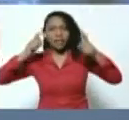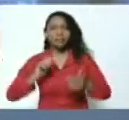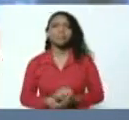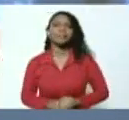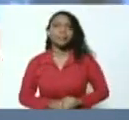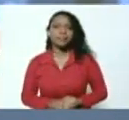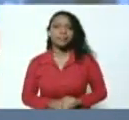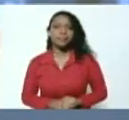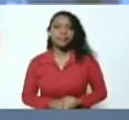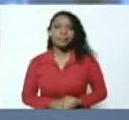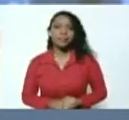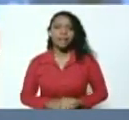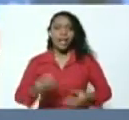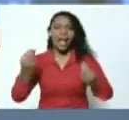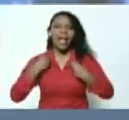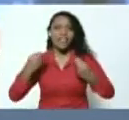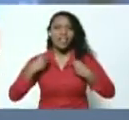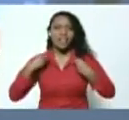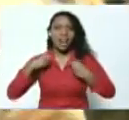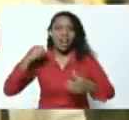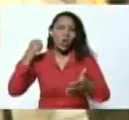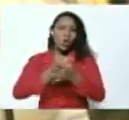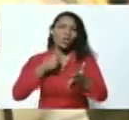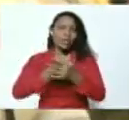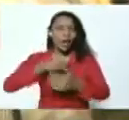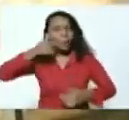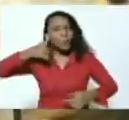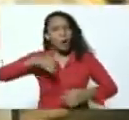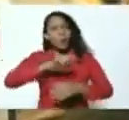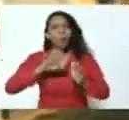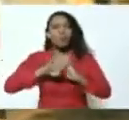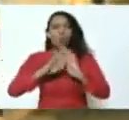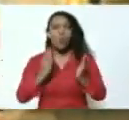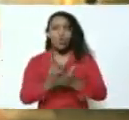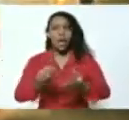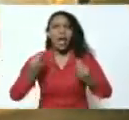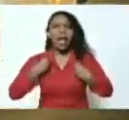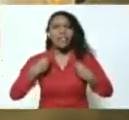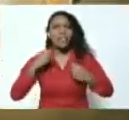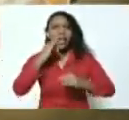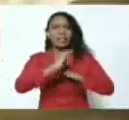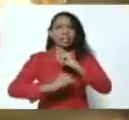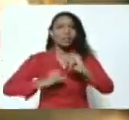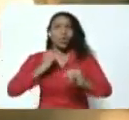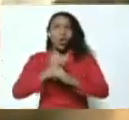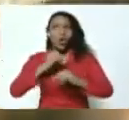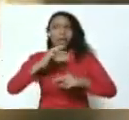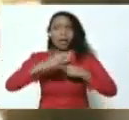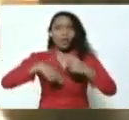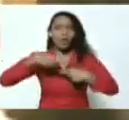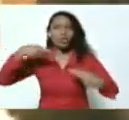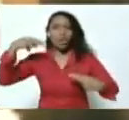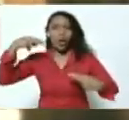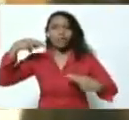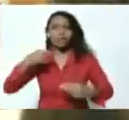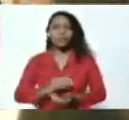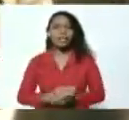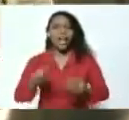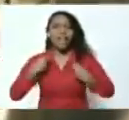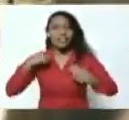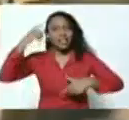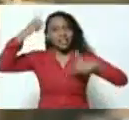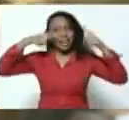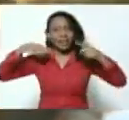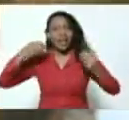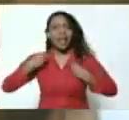Frías. ¡Que viva la lucha de los pueblos del mundo! ¡Que viva el internacionalismo revolucionario! ¡Que viva Chávez!